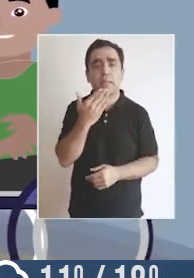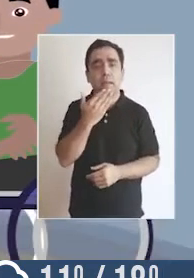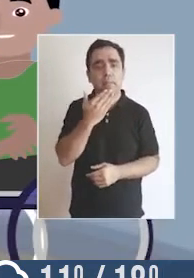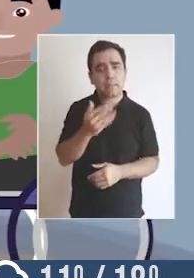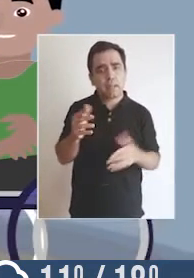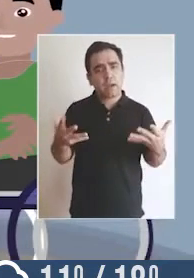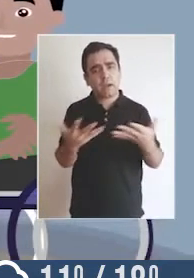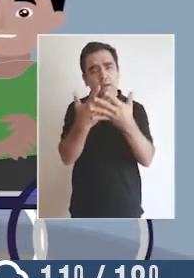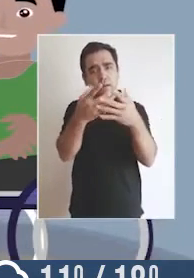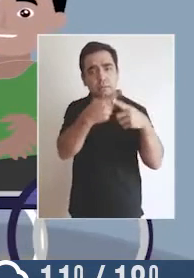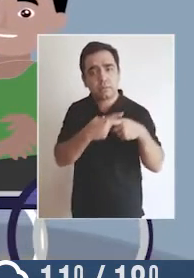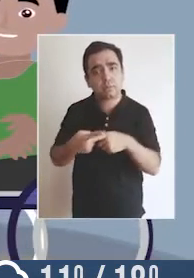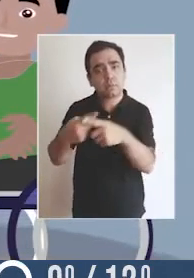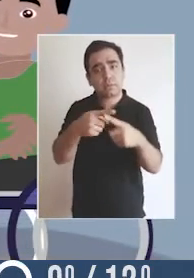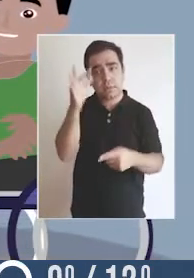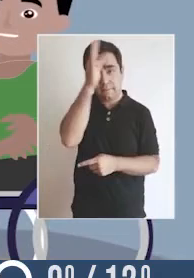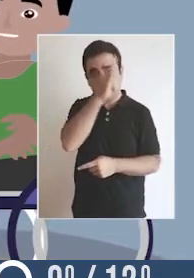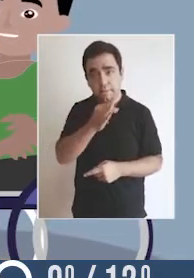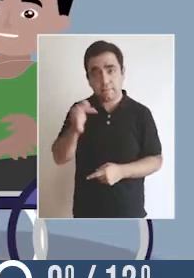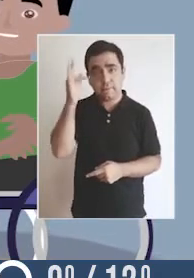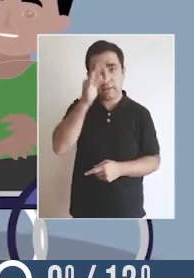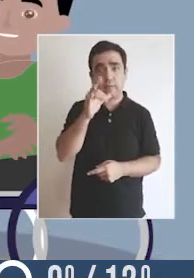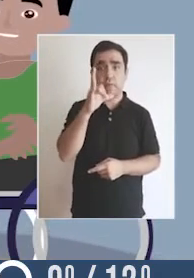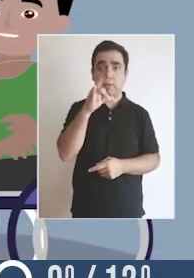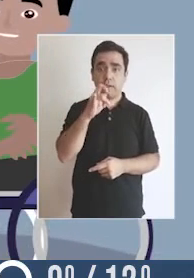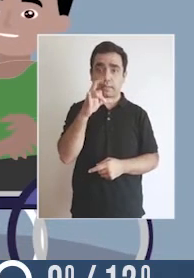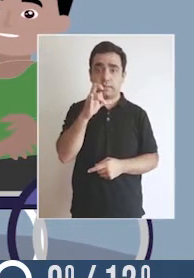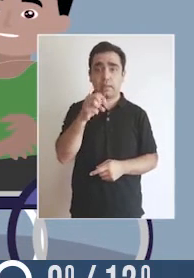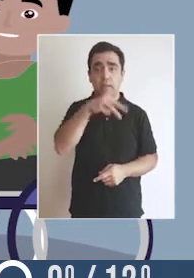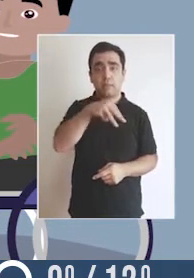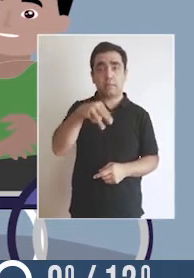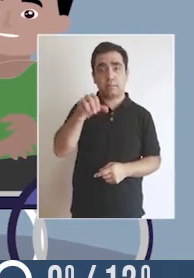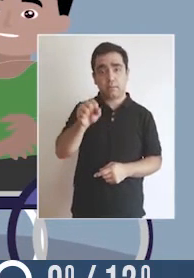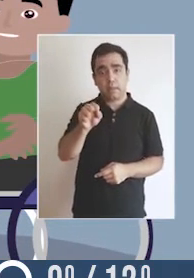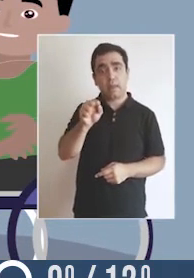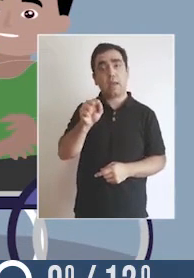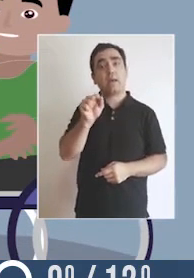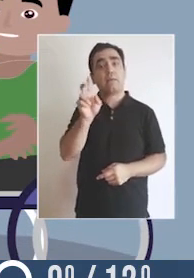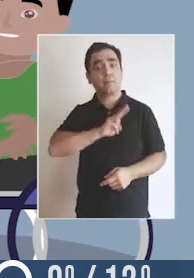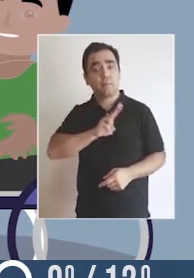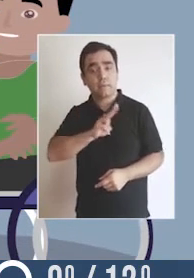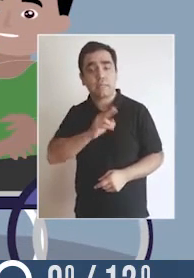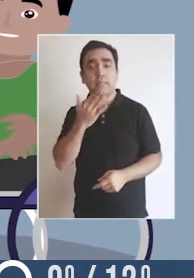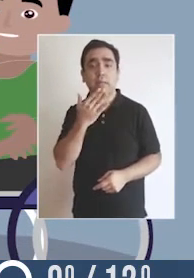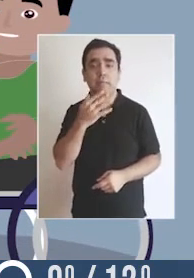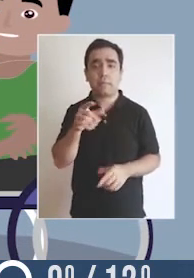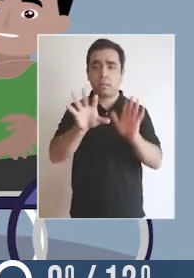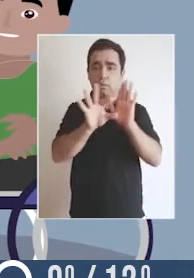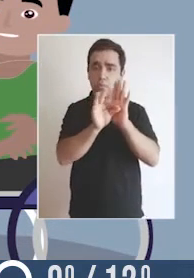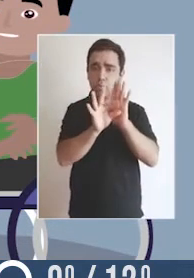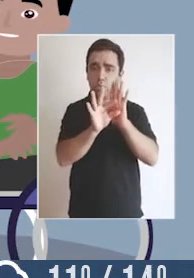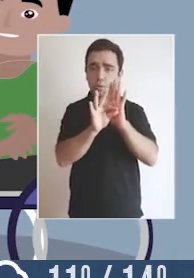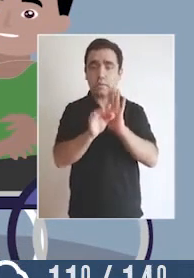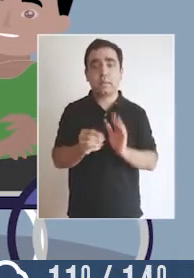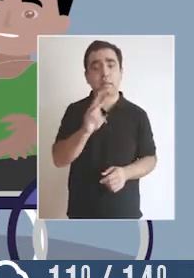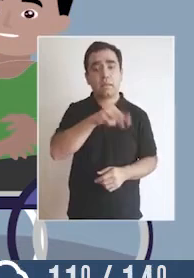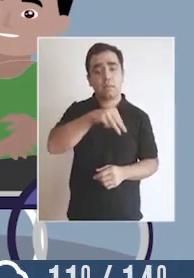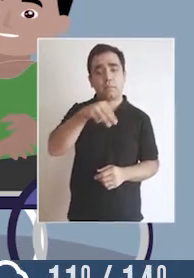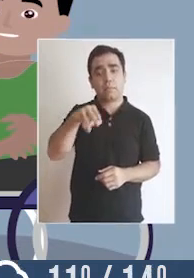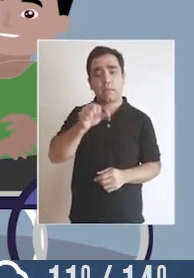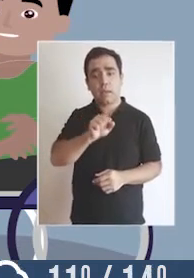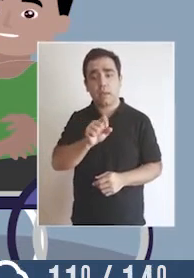airecqp.mma.gov.cl y en nuestras redes sociales, Facebook e Instagram, MMA Valparaíso, Twitter,